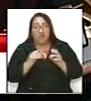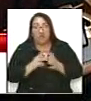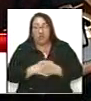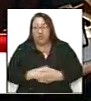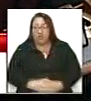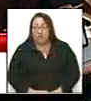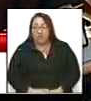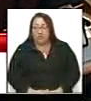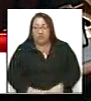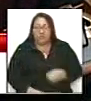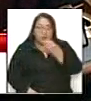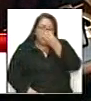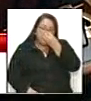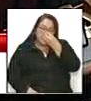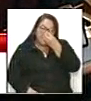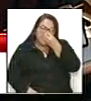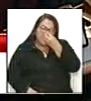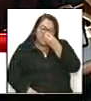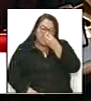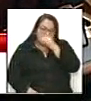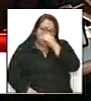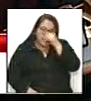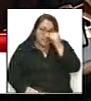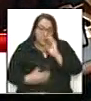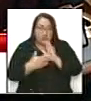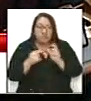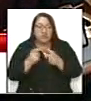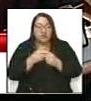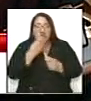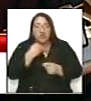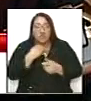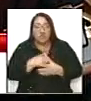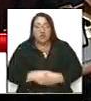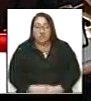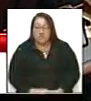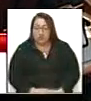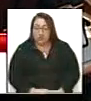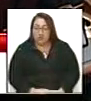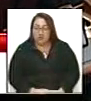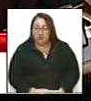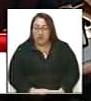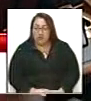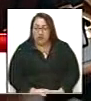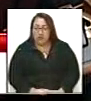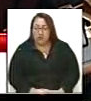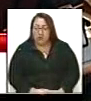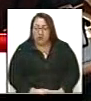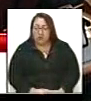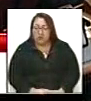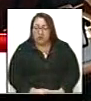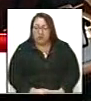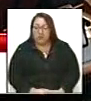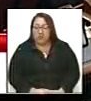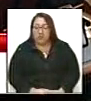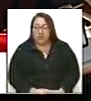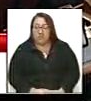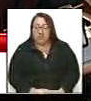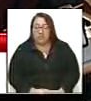la presentación que ha hecho el congresista Mulder. Con ese mismo derecho, si hay algún otro congresista que quiere hacer un